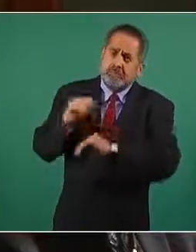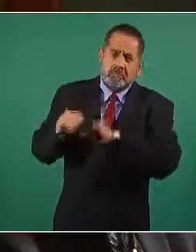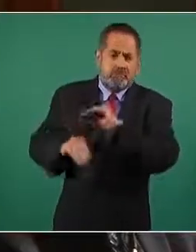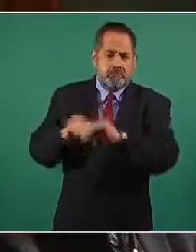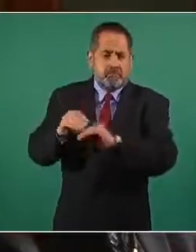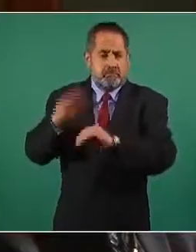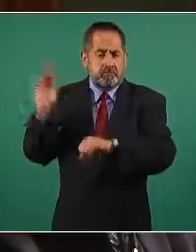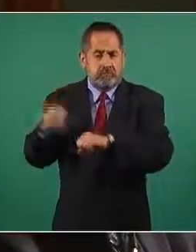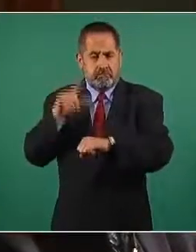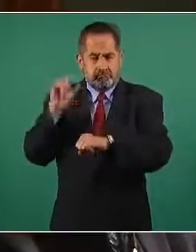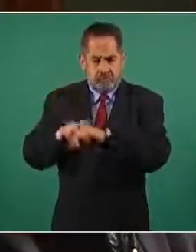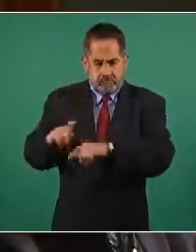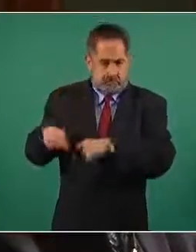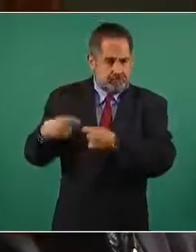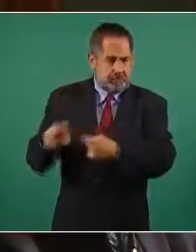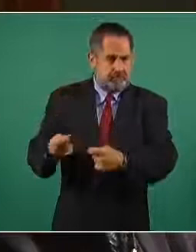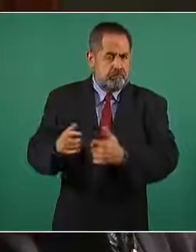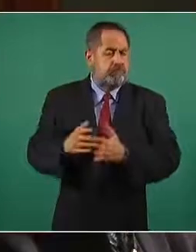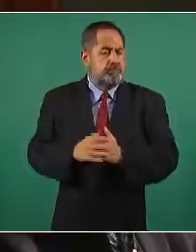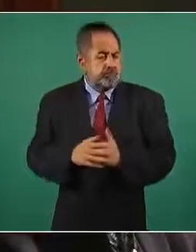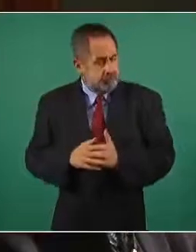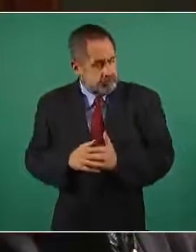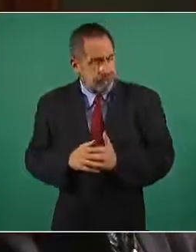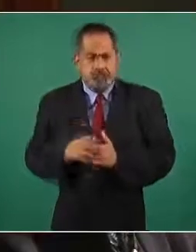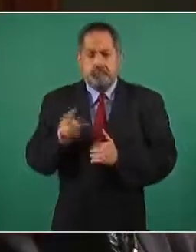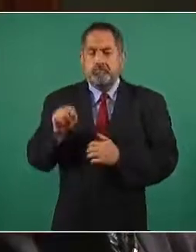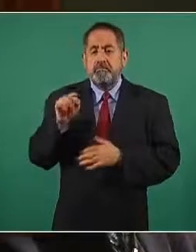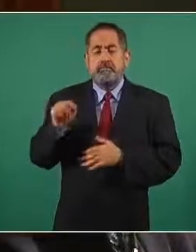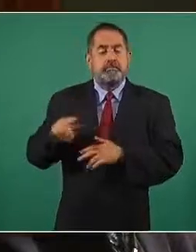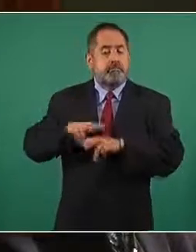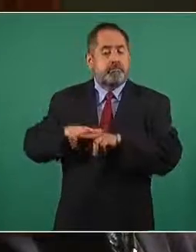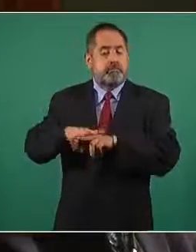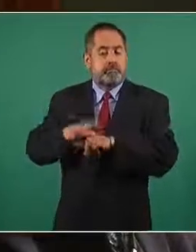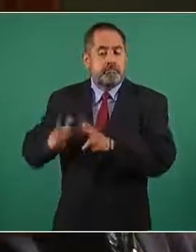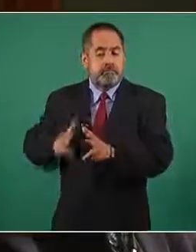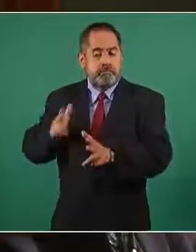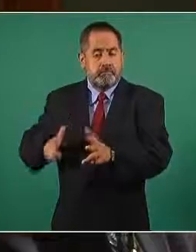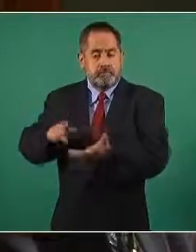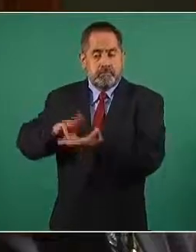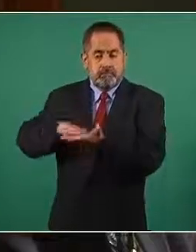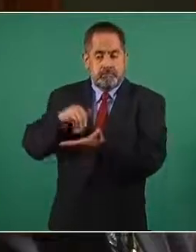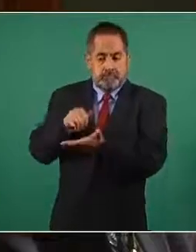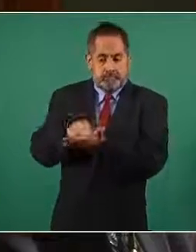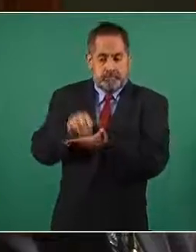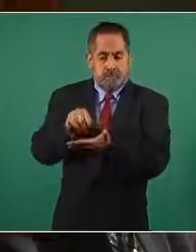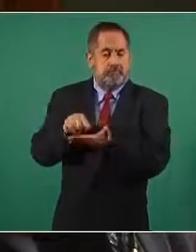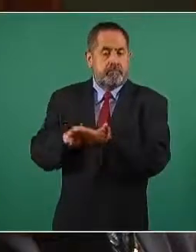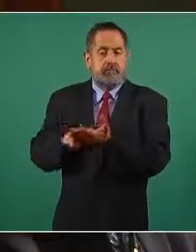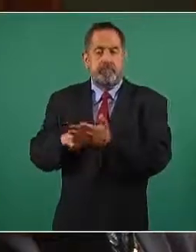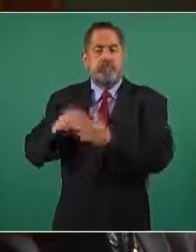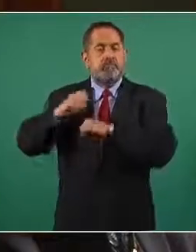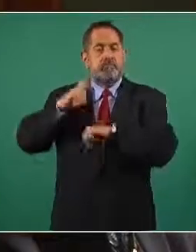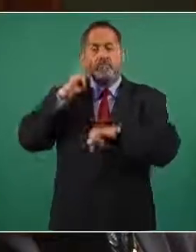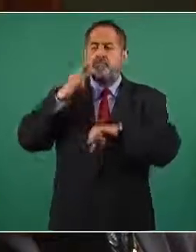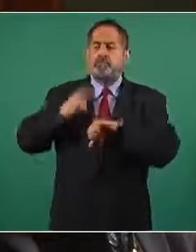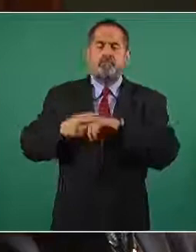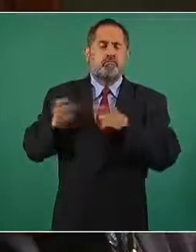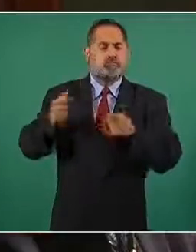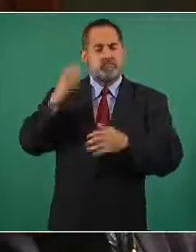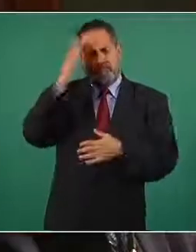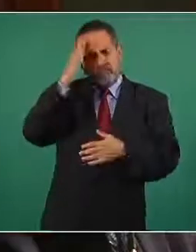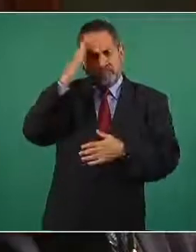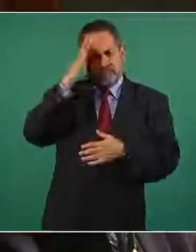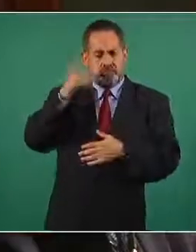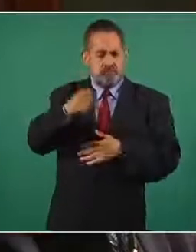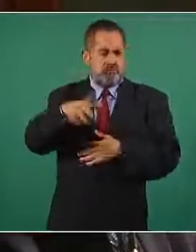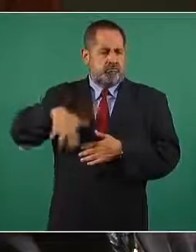recursos federales. A raíz de esto, el Tren Maya, bajo la jurisdicción de quién estaría, a pesar de lo